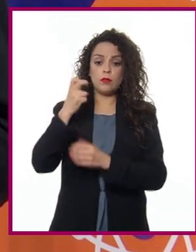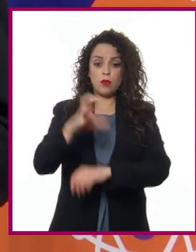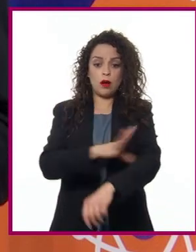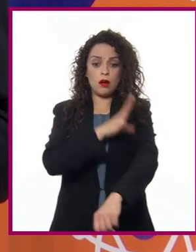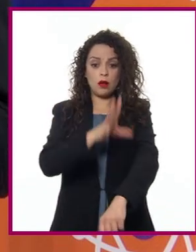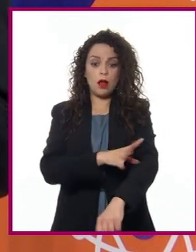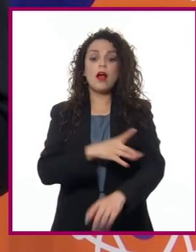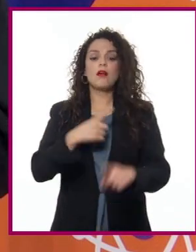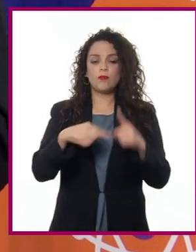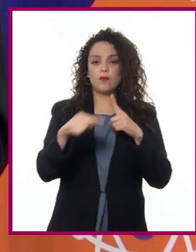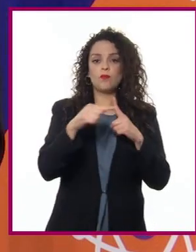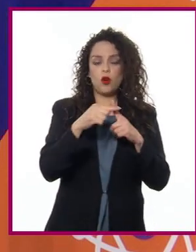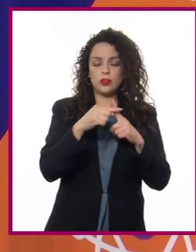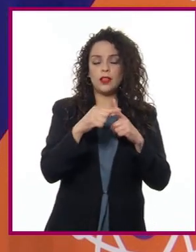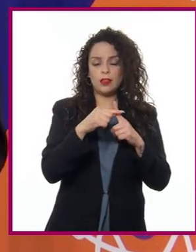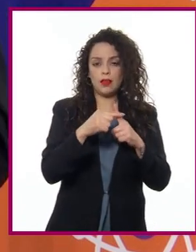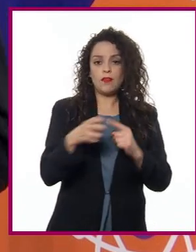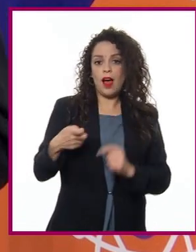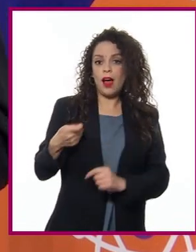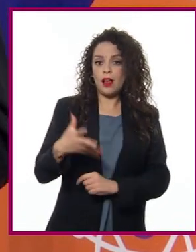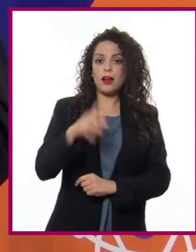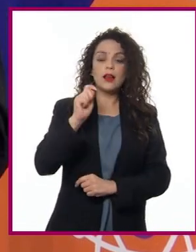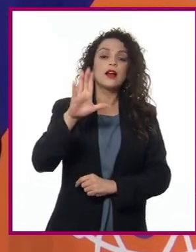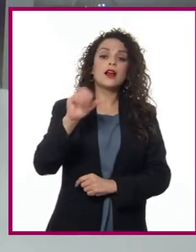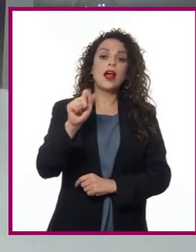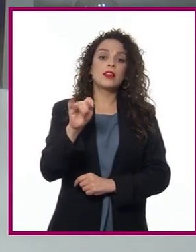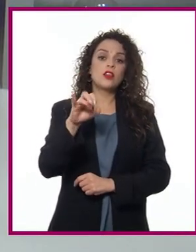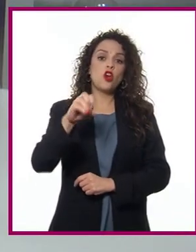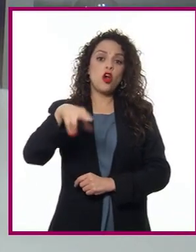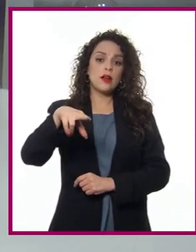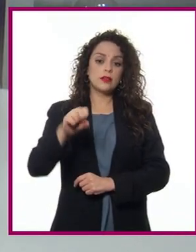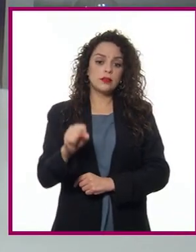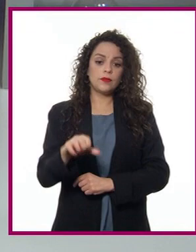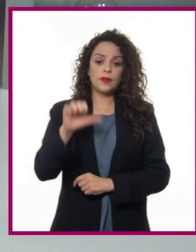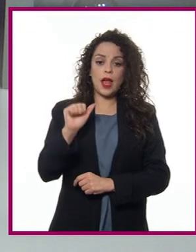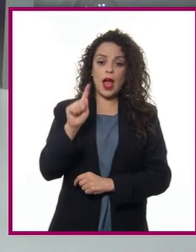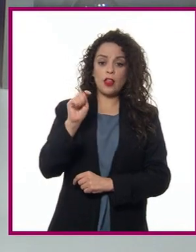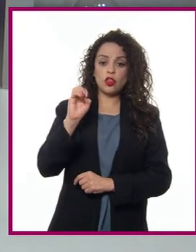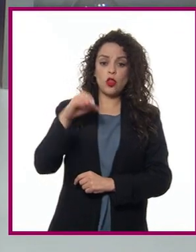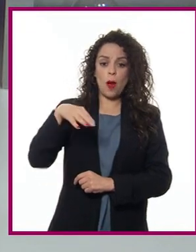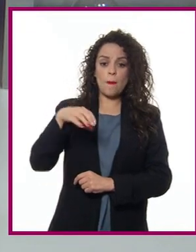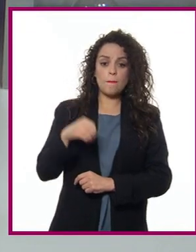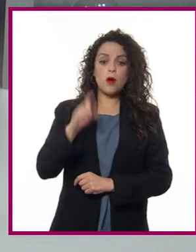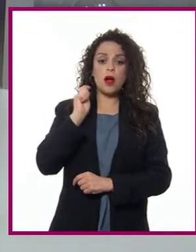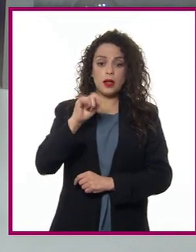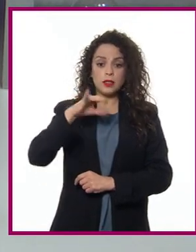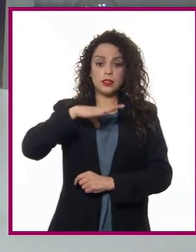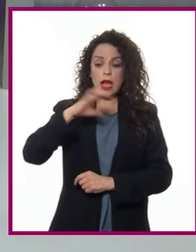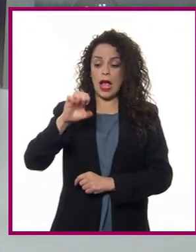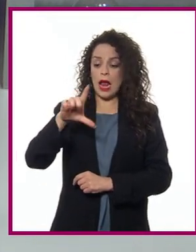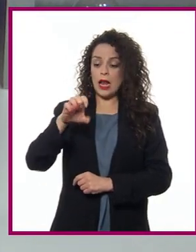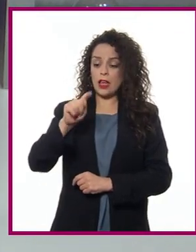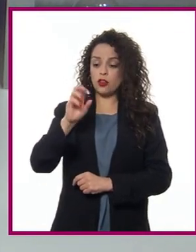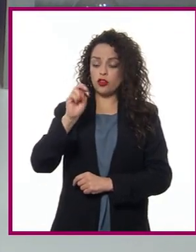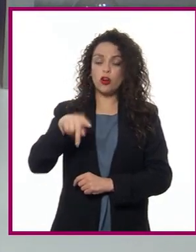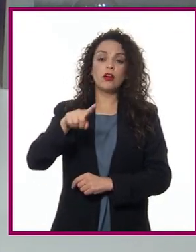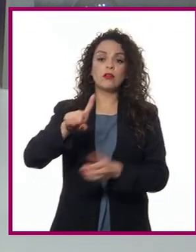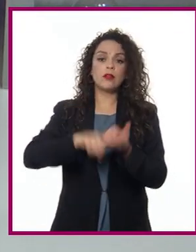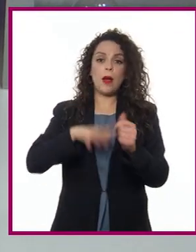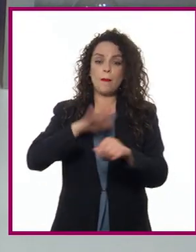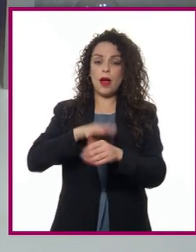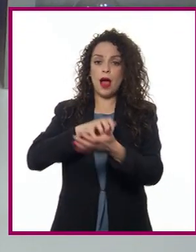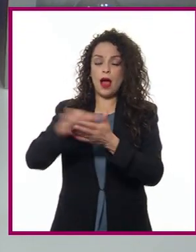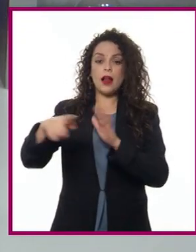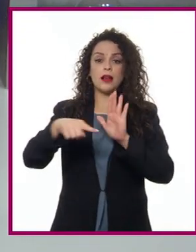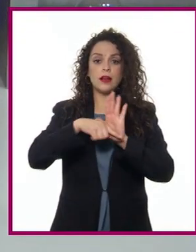será positiva. A esto se le llaman cationes. Si un átomo acepta electrones, queda con exceso de cargas negativas y se